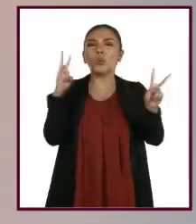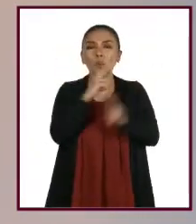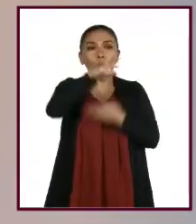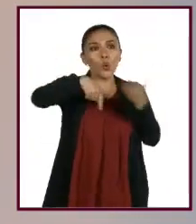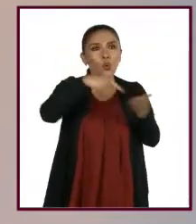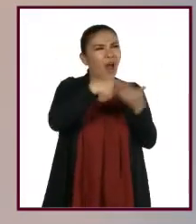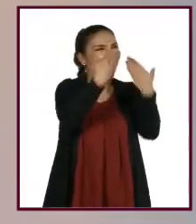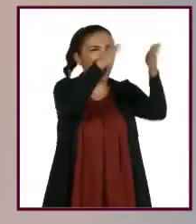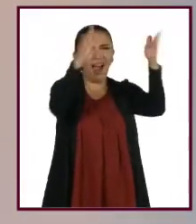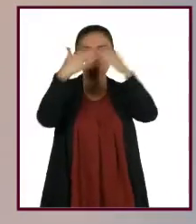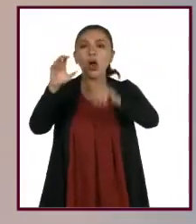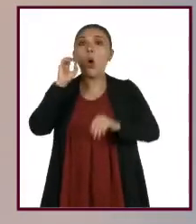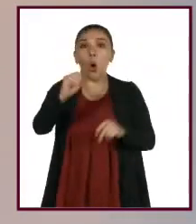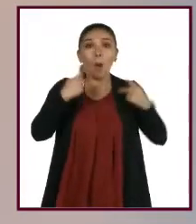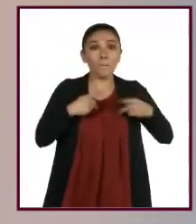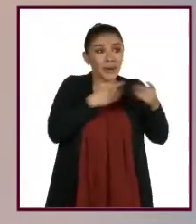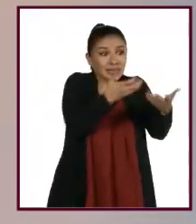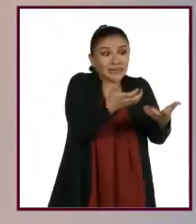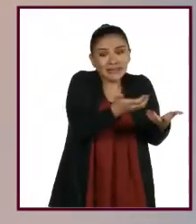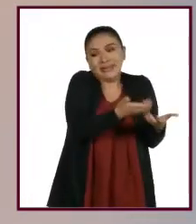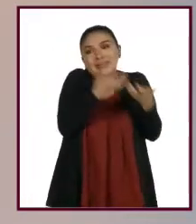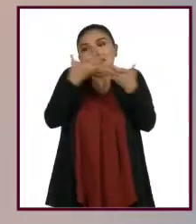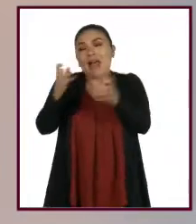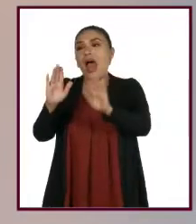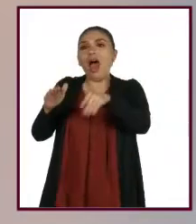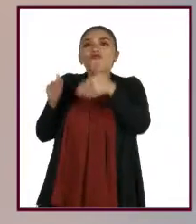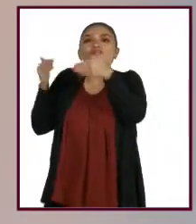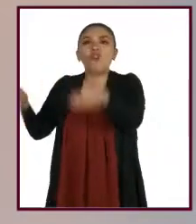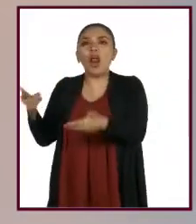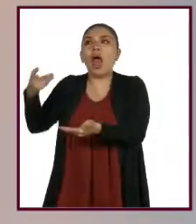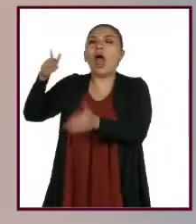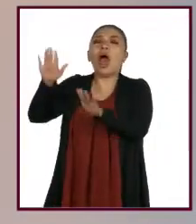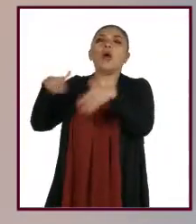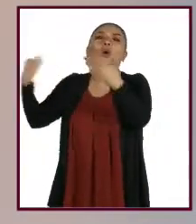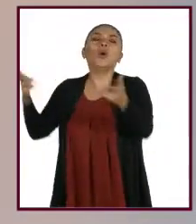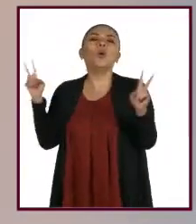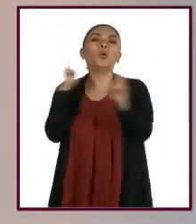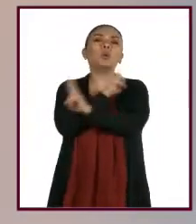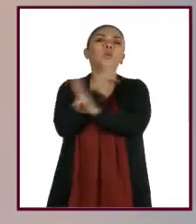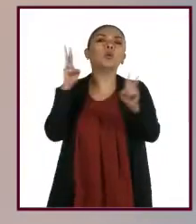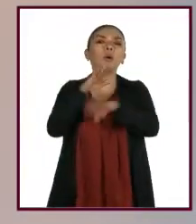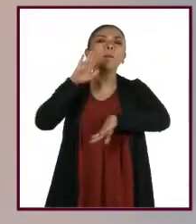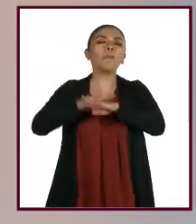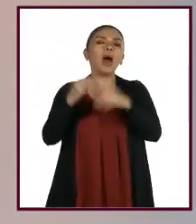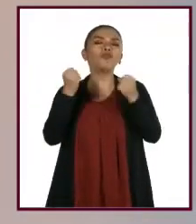intoxicación o mover a la persona fuera del lugar donde está la